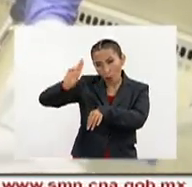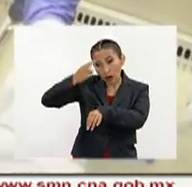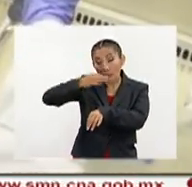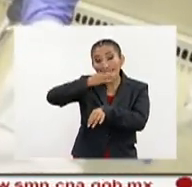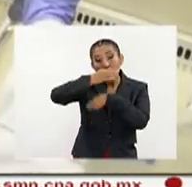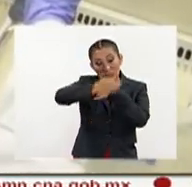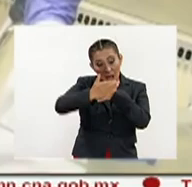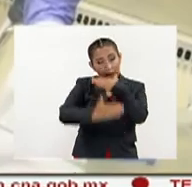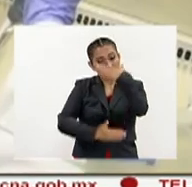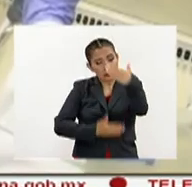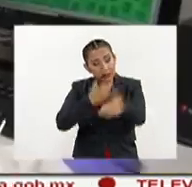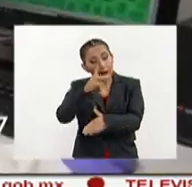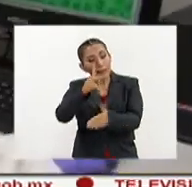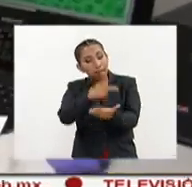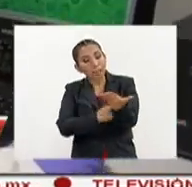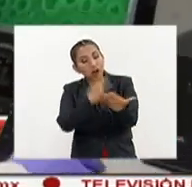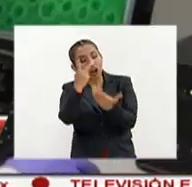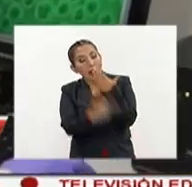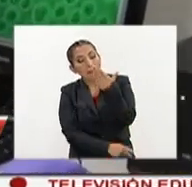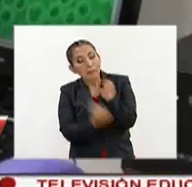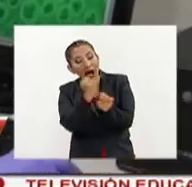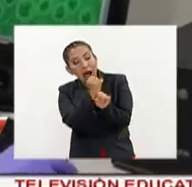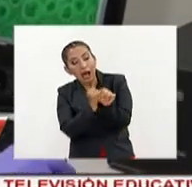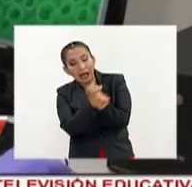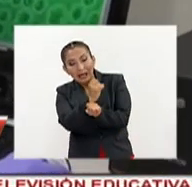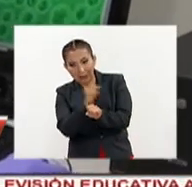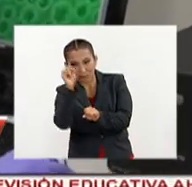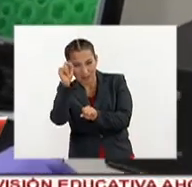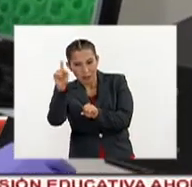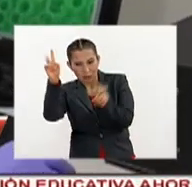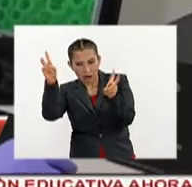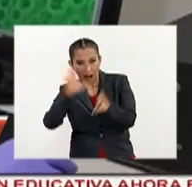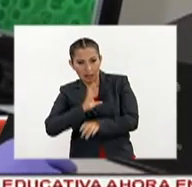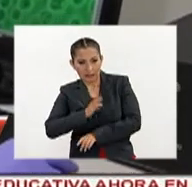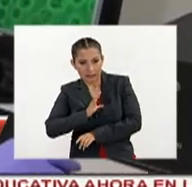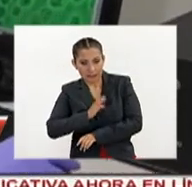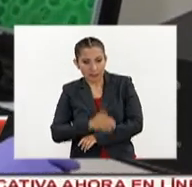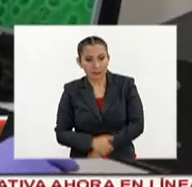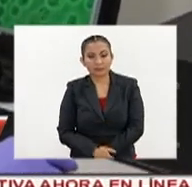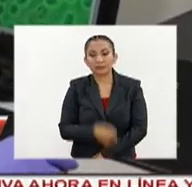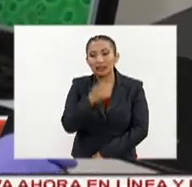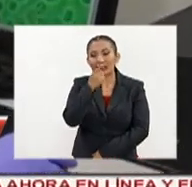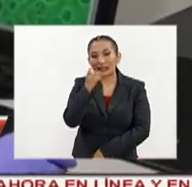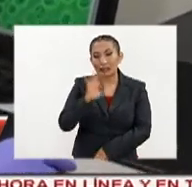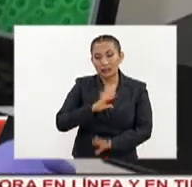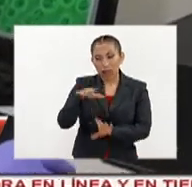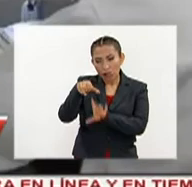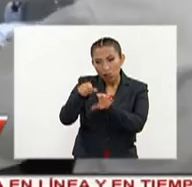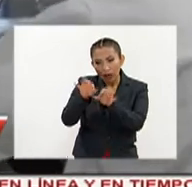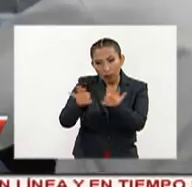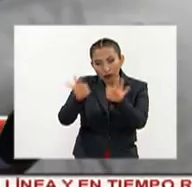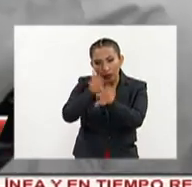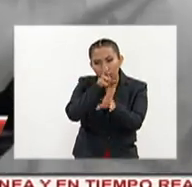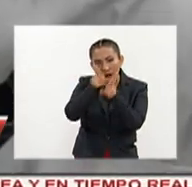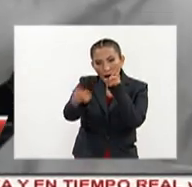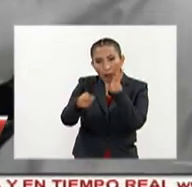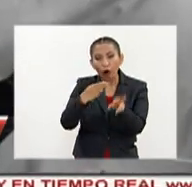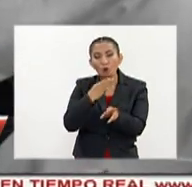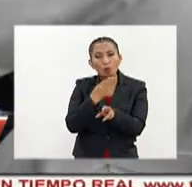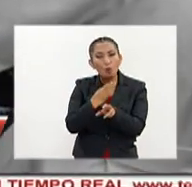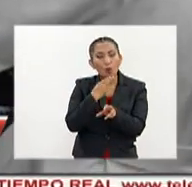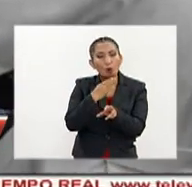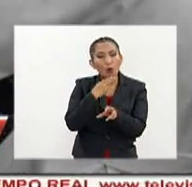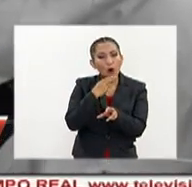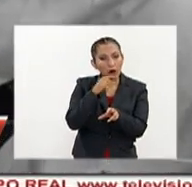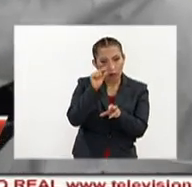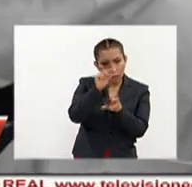sobre avances en su programa de investigación precisamente sobre este cáncer. Dijeron que han tenido logros relevantes como la funcionalidad de